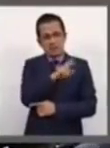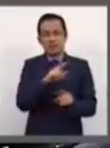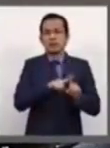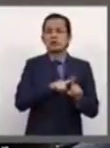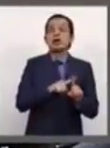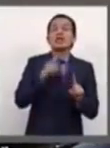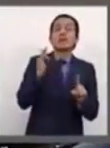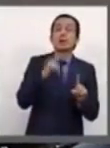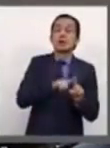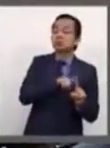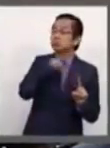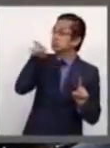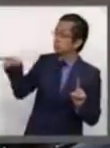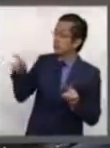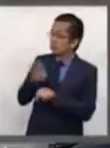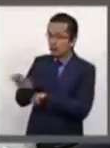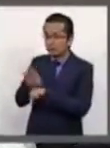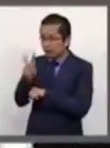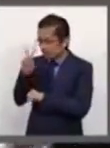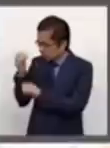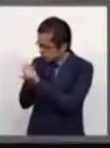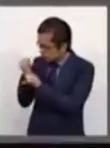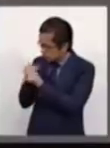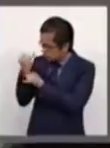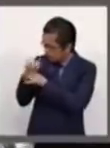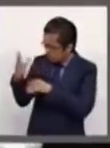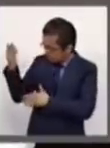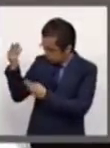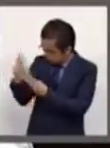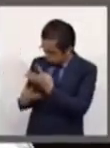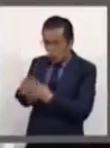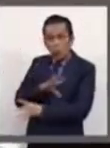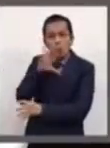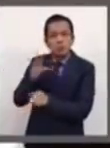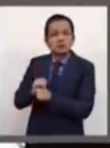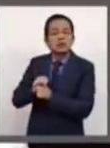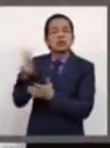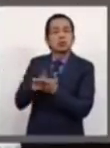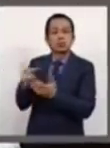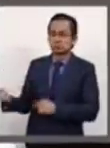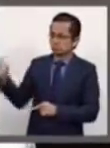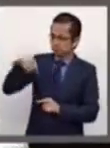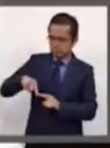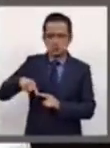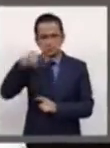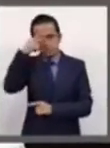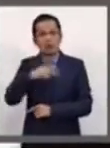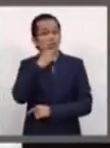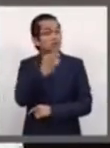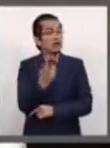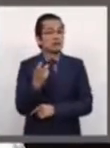en febrero, ve toda la información, regresa a México y ¿qué dice? Se reserva